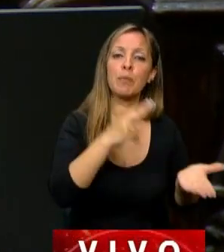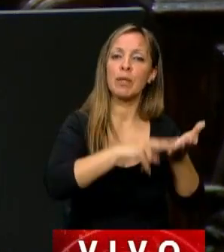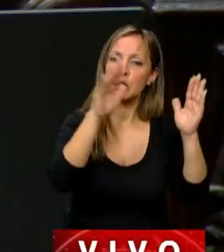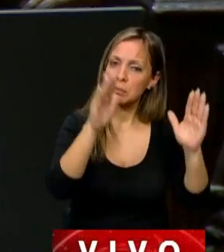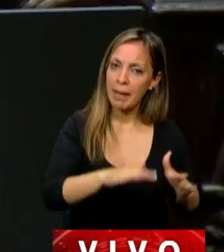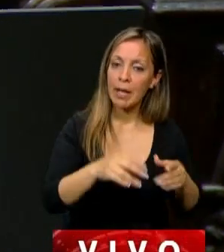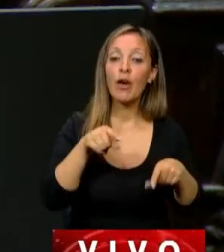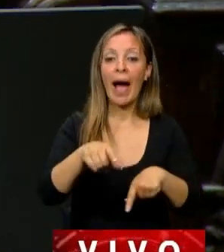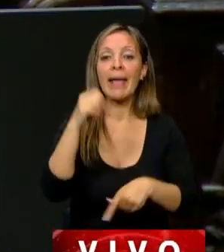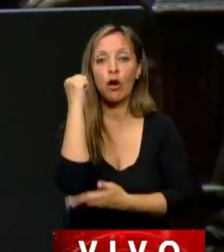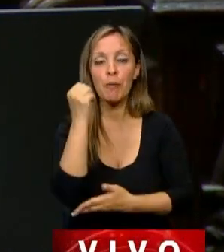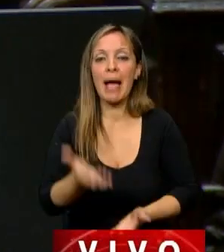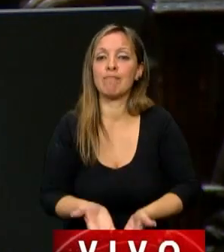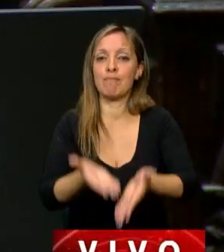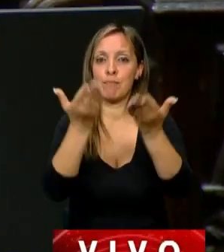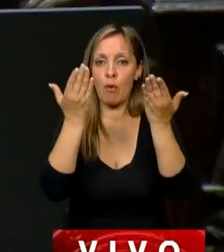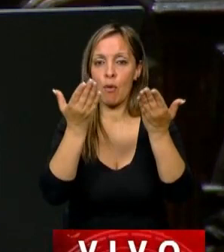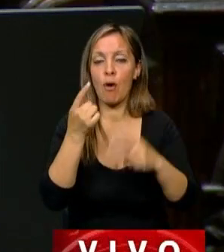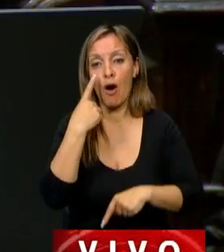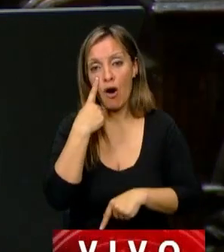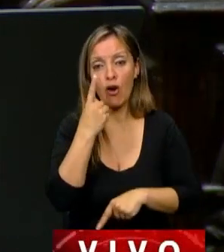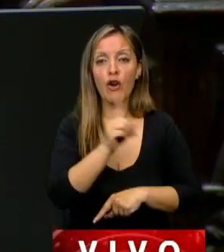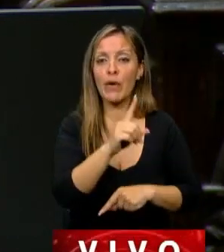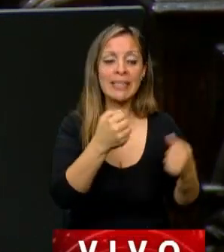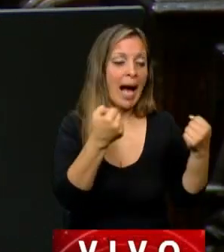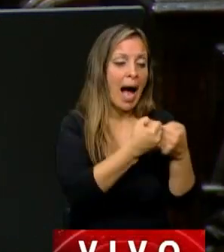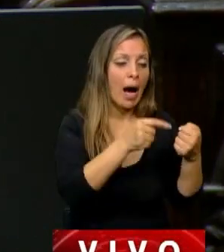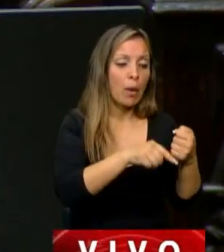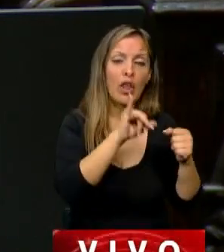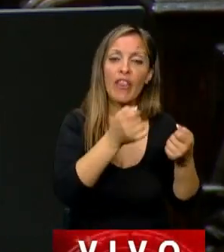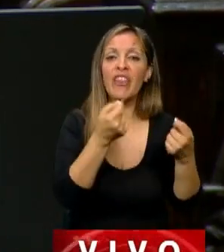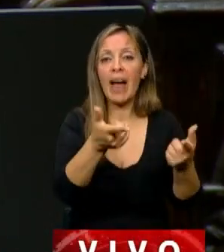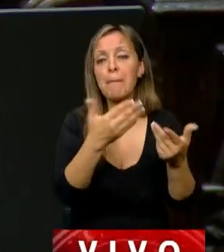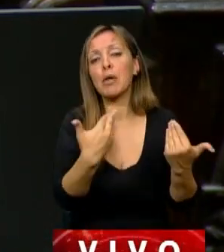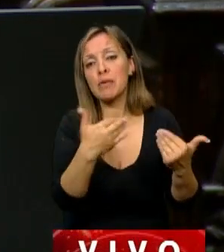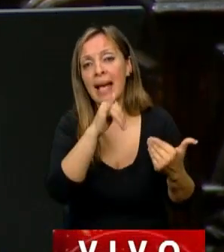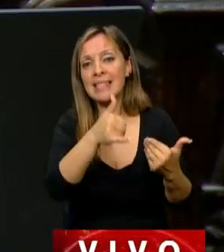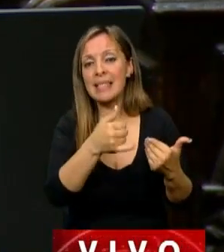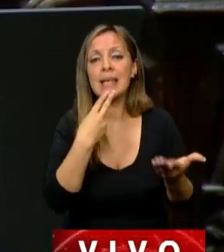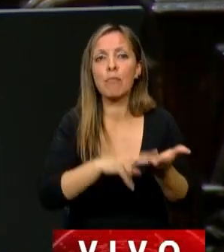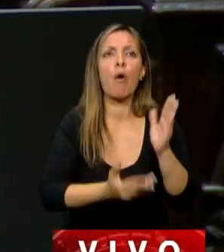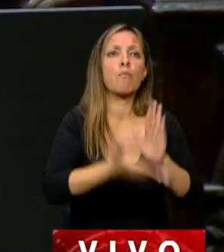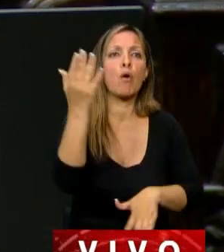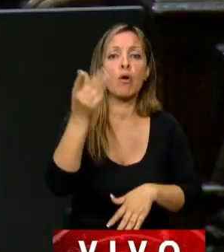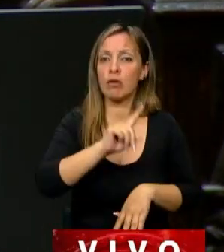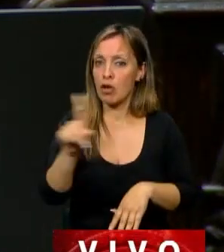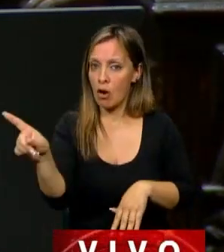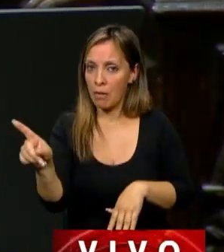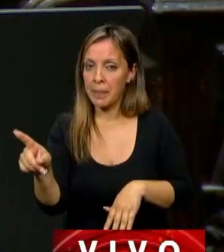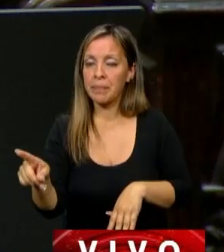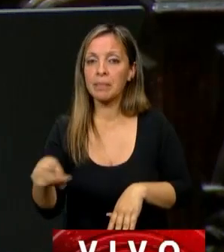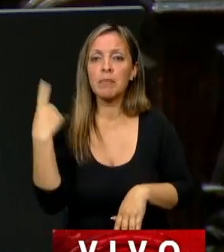economía. Insisto, no porque un consenso habilite vamos a aumentar impuestos. No hemos aumentado alícuotas en